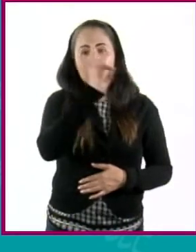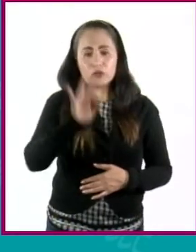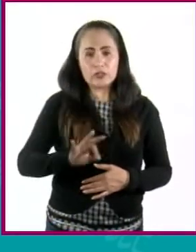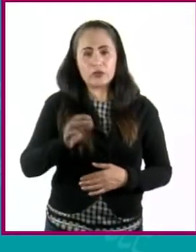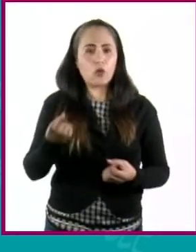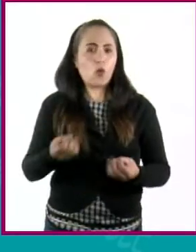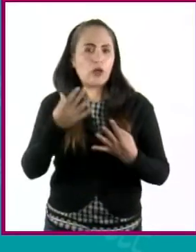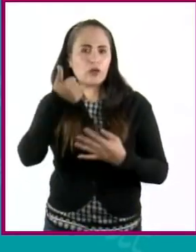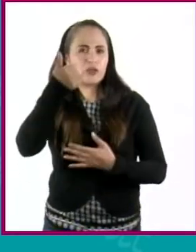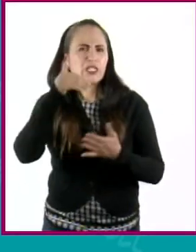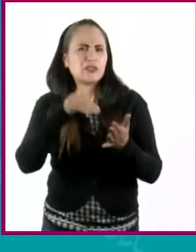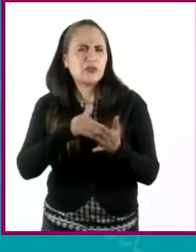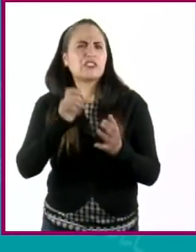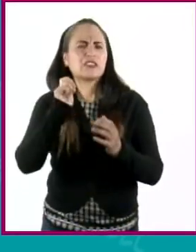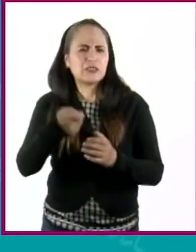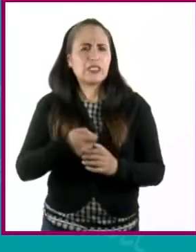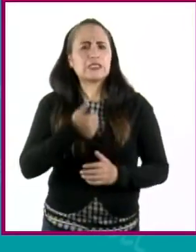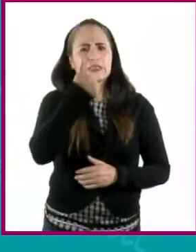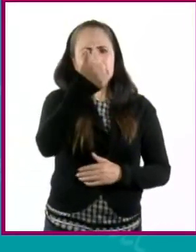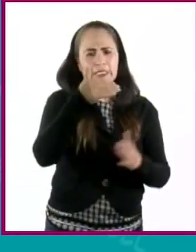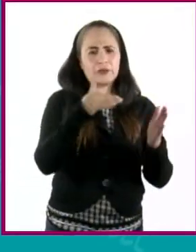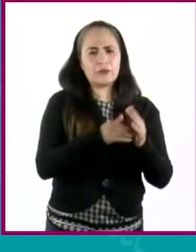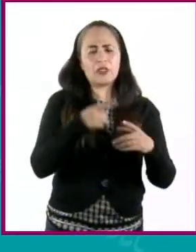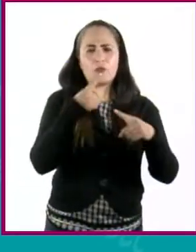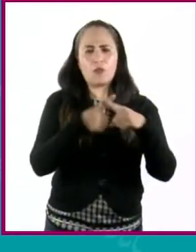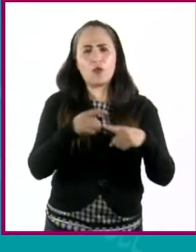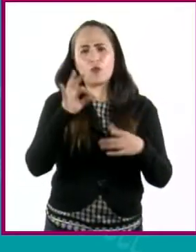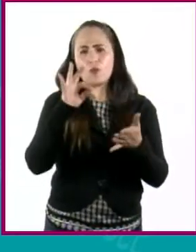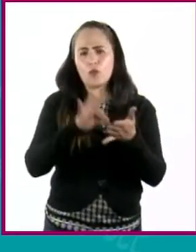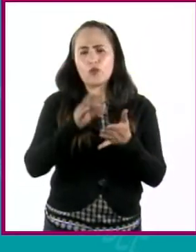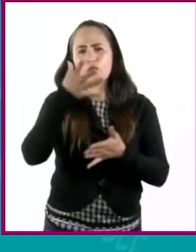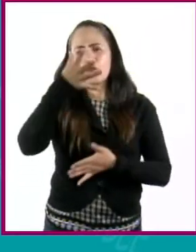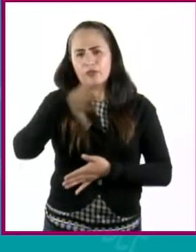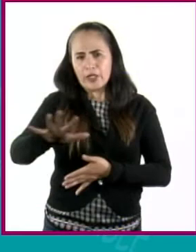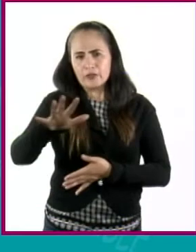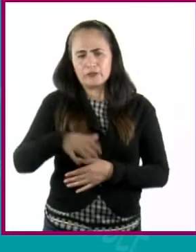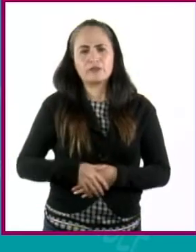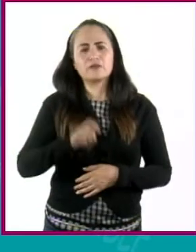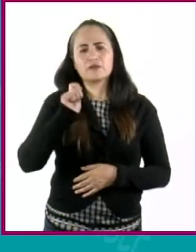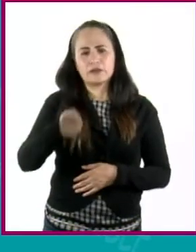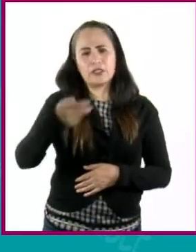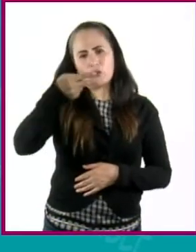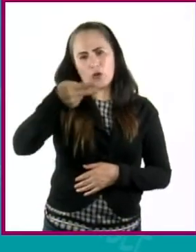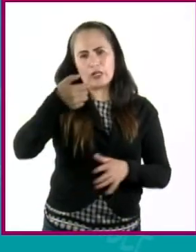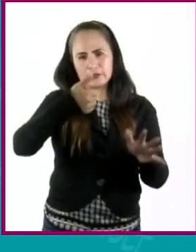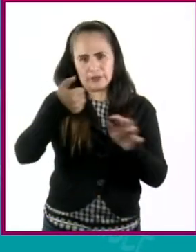obtiene multiplicando 6.000 por 0.10, es decir, 600.